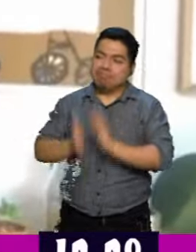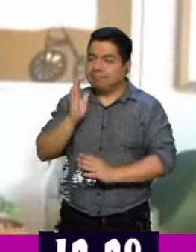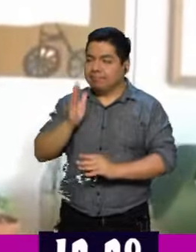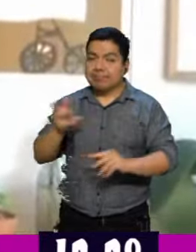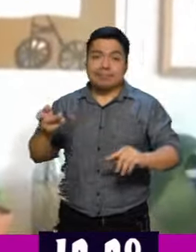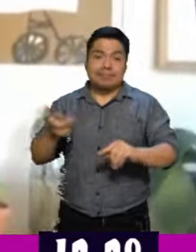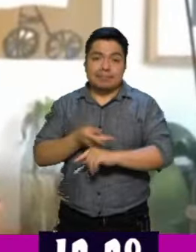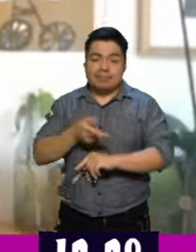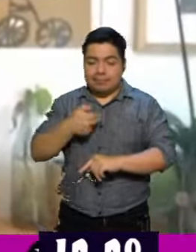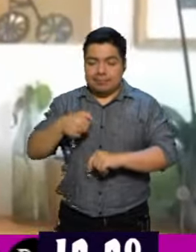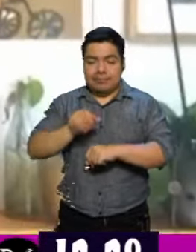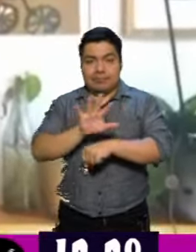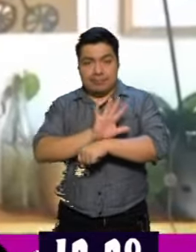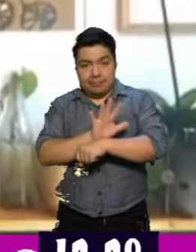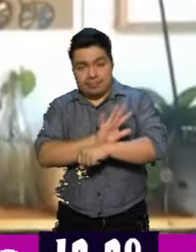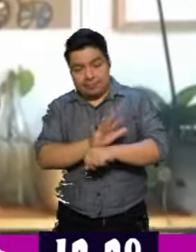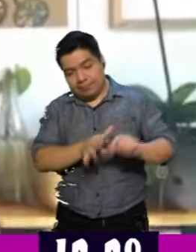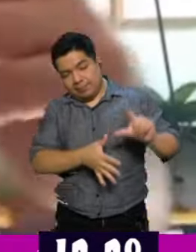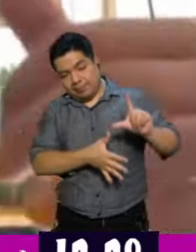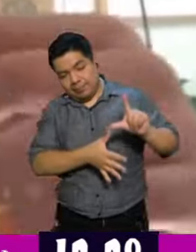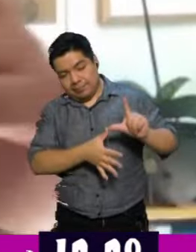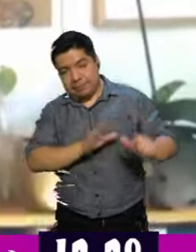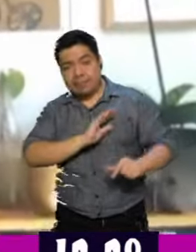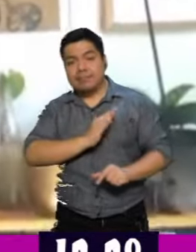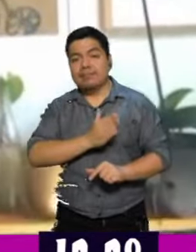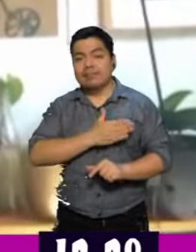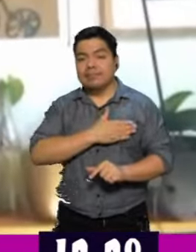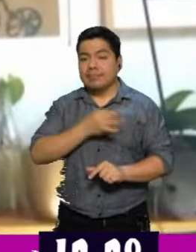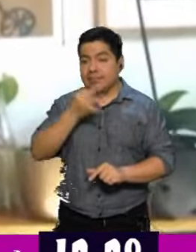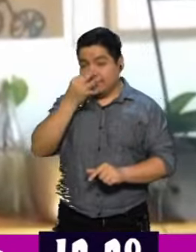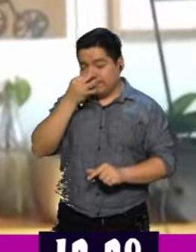rumbo de nuestro cine hablado en español. Así que corro porque